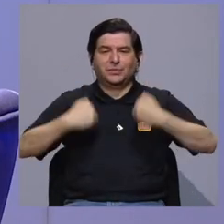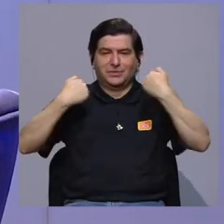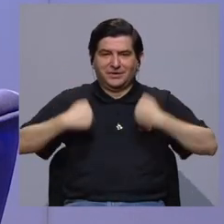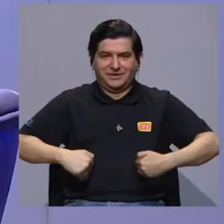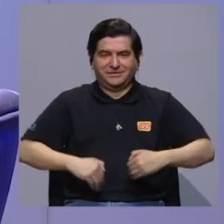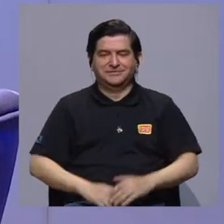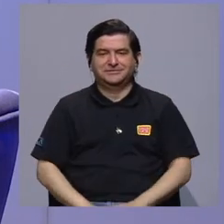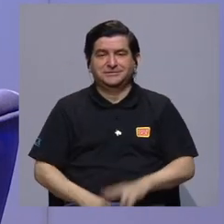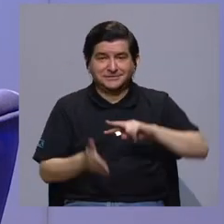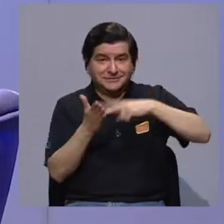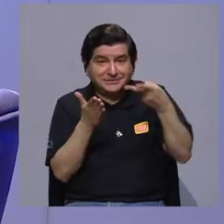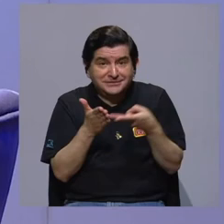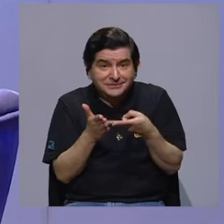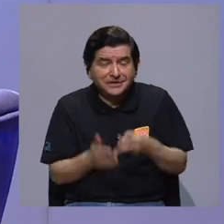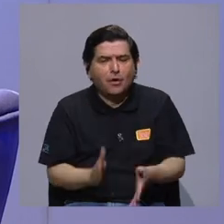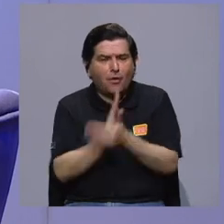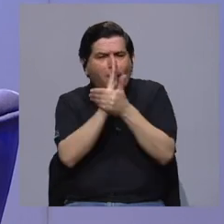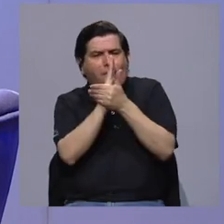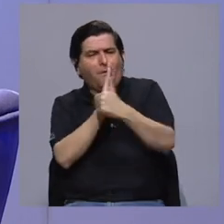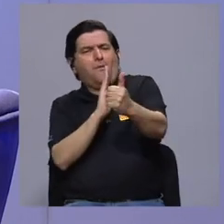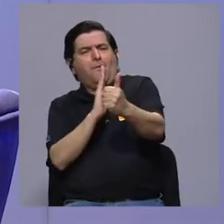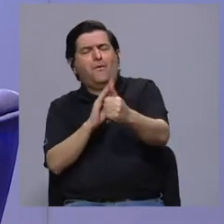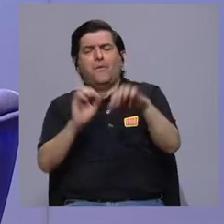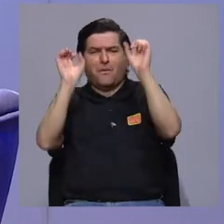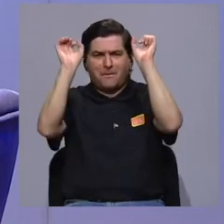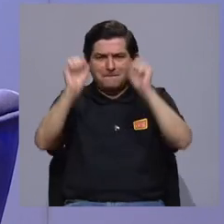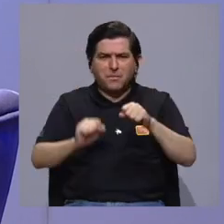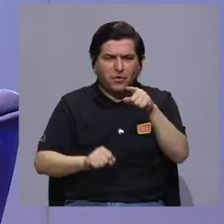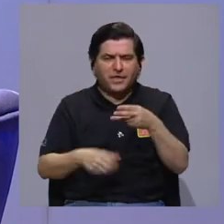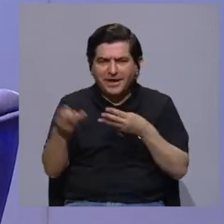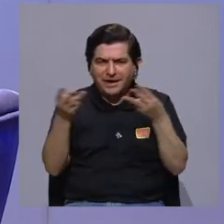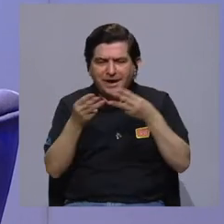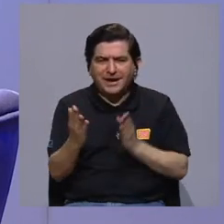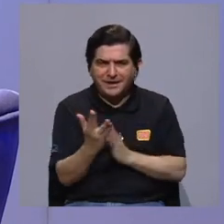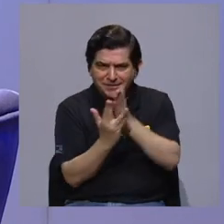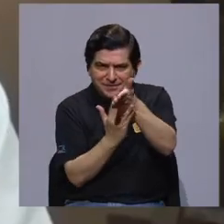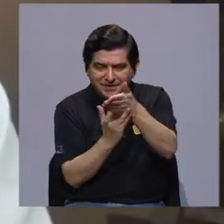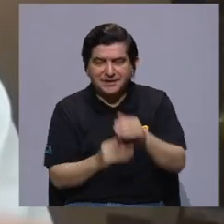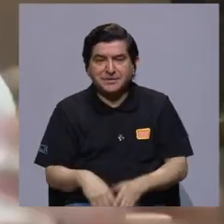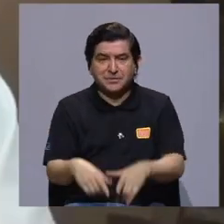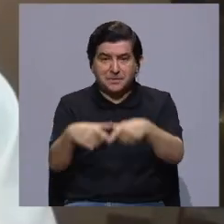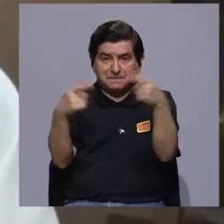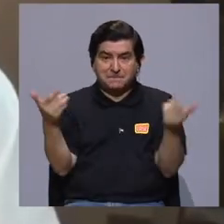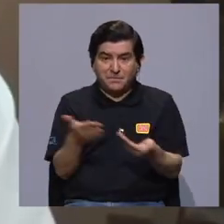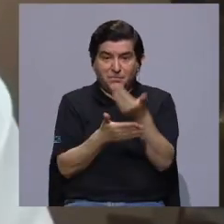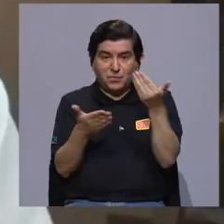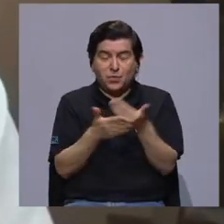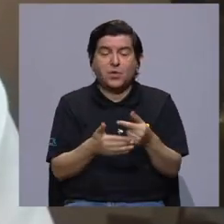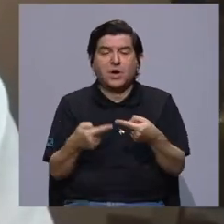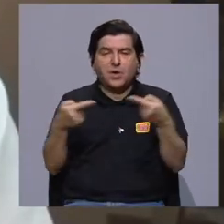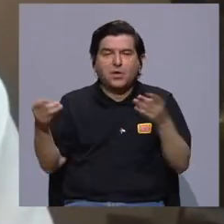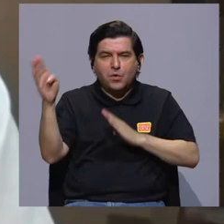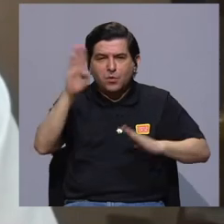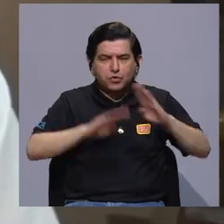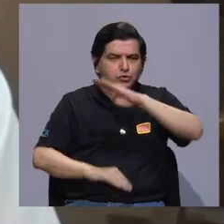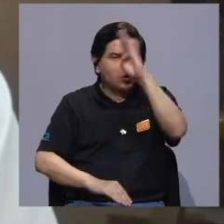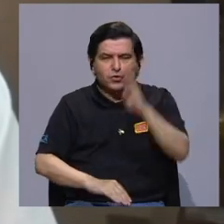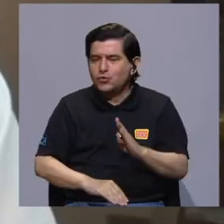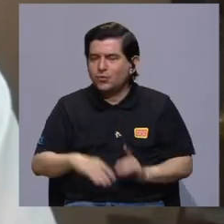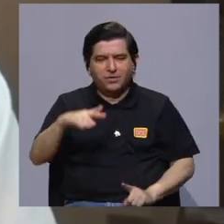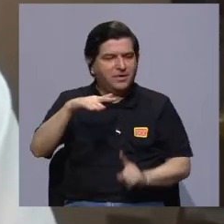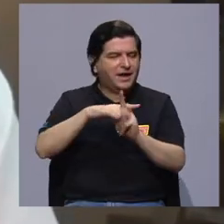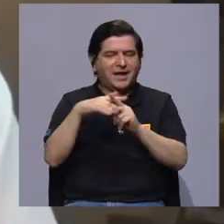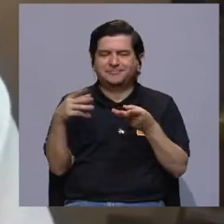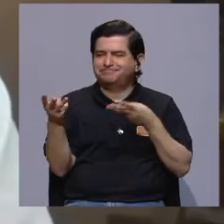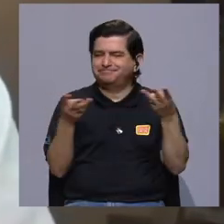humanos. Por lo tanto, tienen un mayor potencial de llegar al mercado. La gran mayoría de nuevos antibióticos nunca